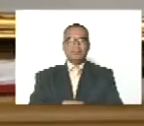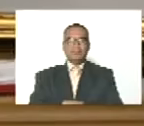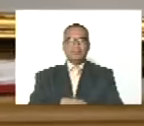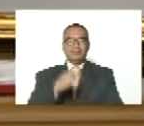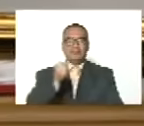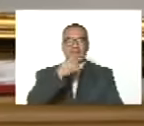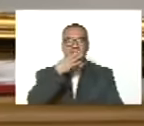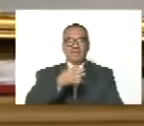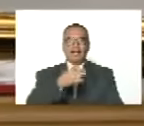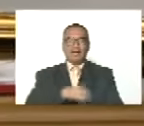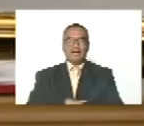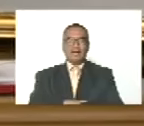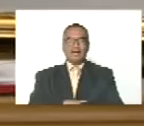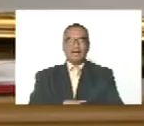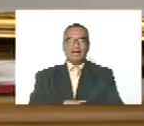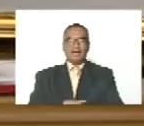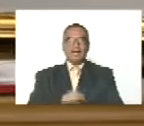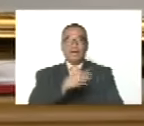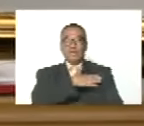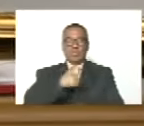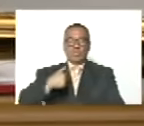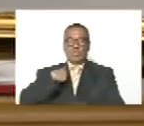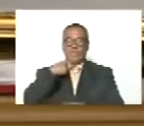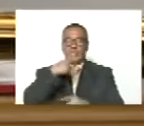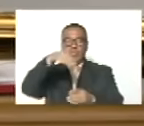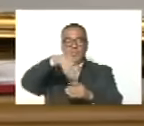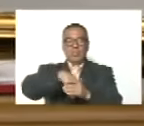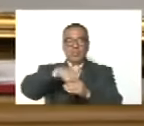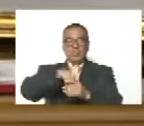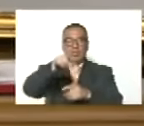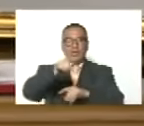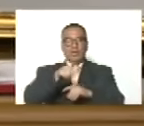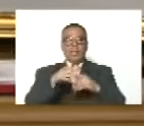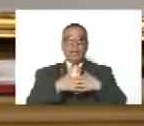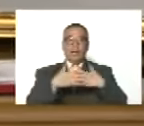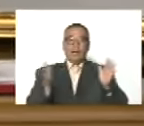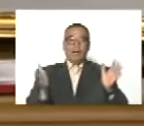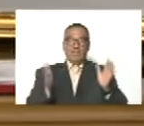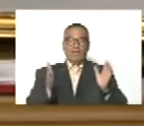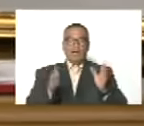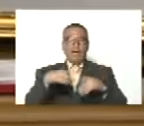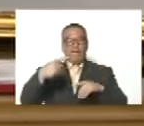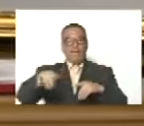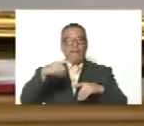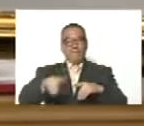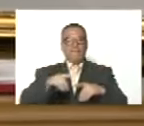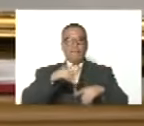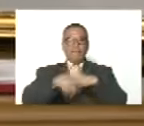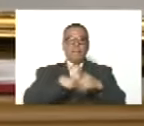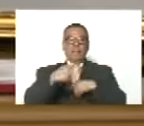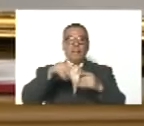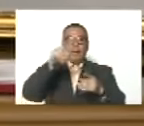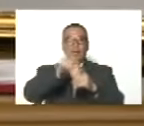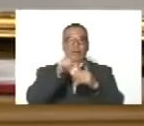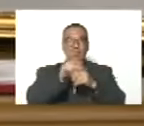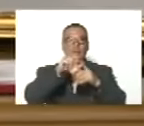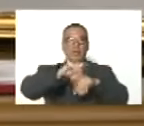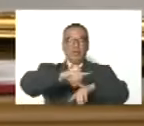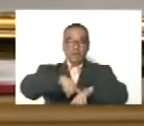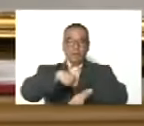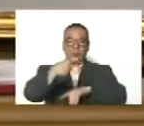Bien, como quiera que ya habíamos votado, pero en aras del ejercicio democrático dimos unos derechos de palabras